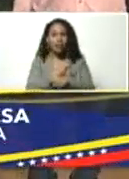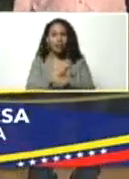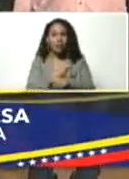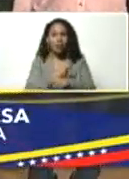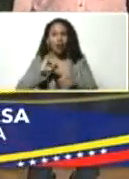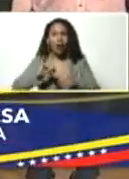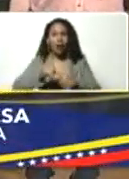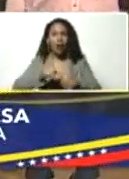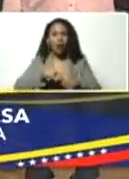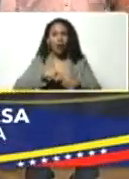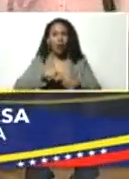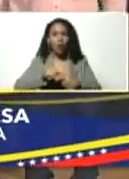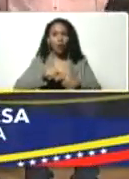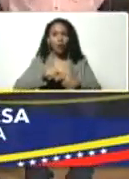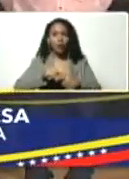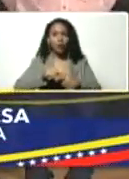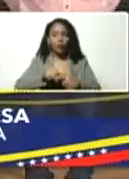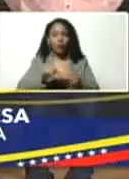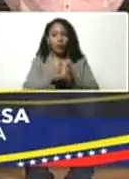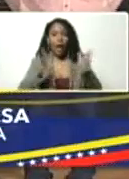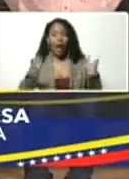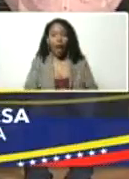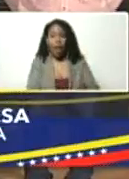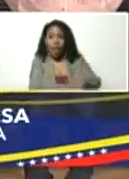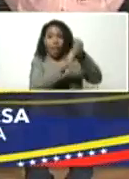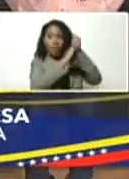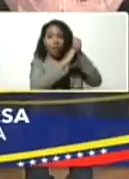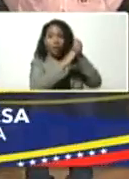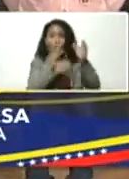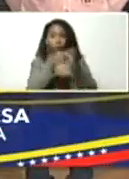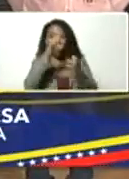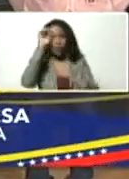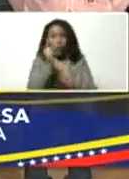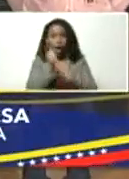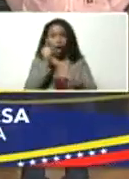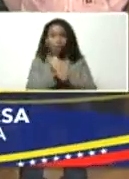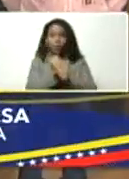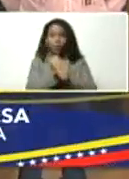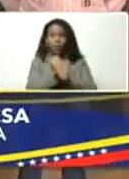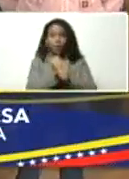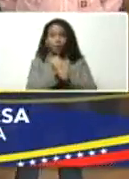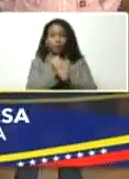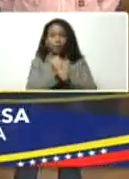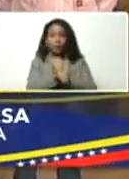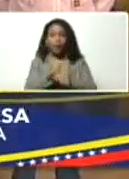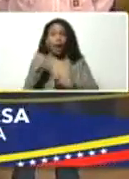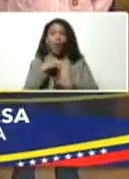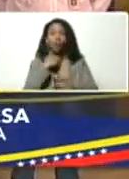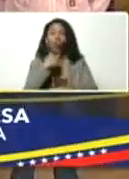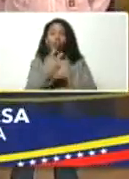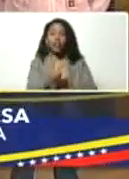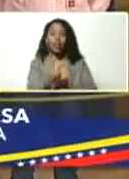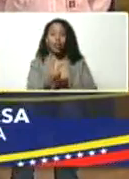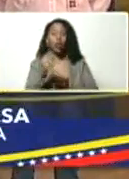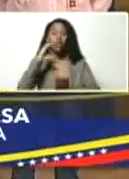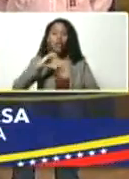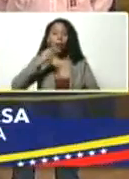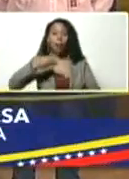Juan Santana, y este gran líder de la clase trabajadora, José Guerrero, es vocero de los